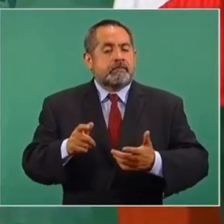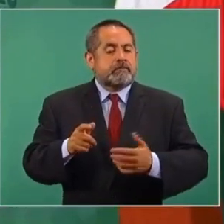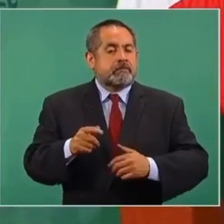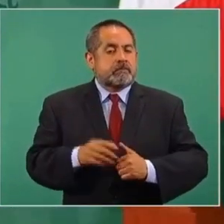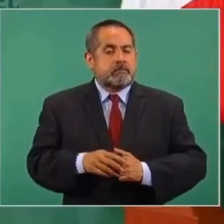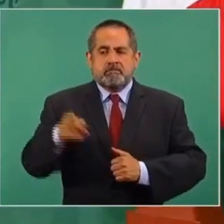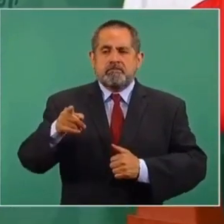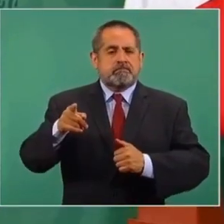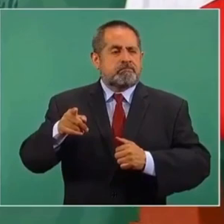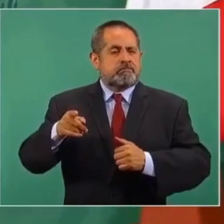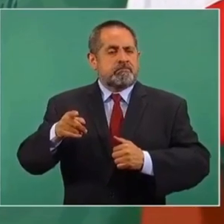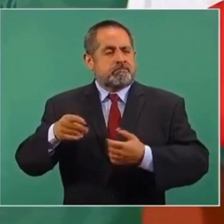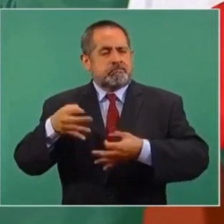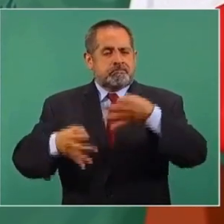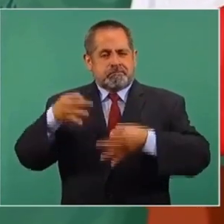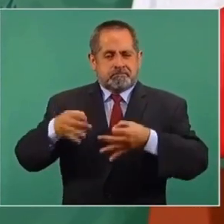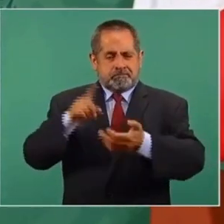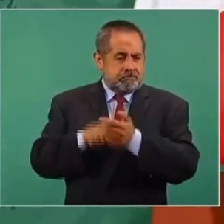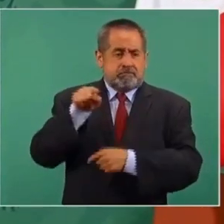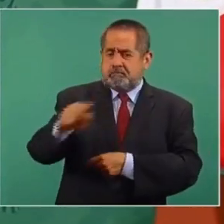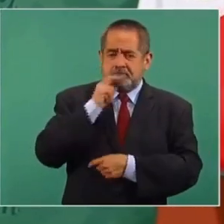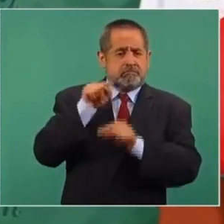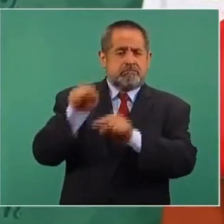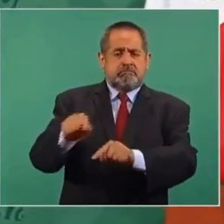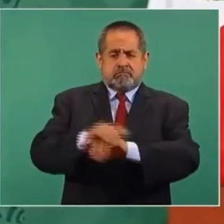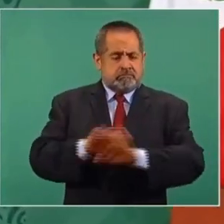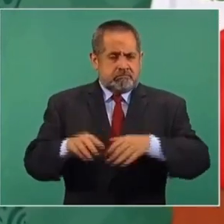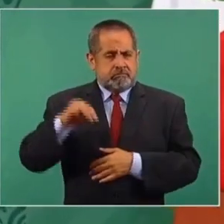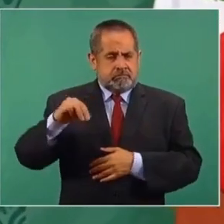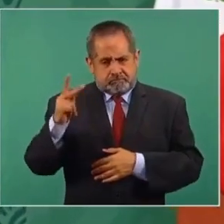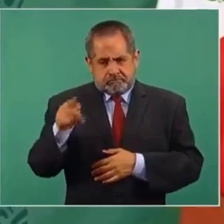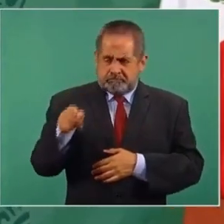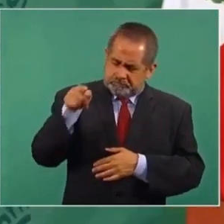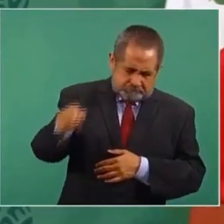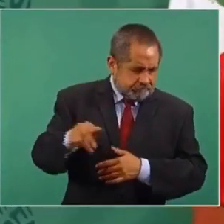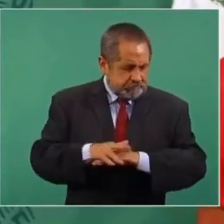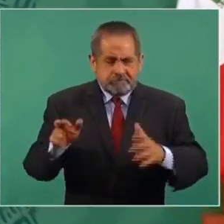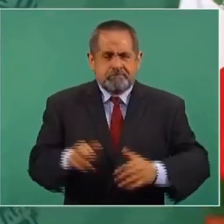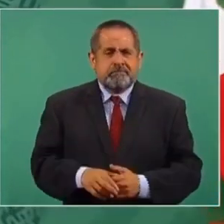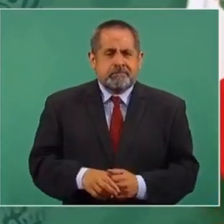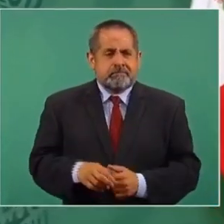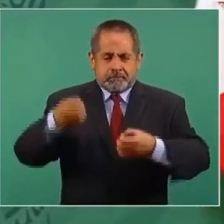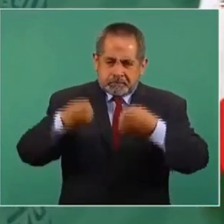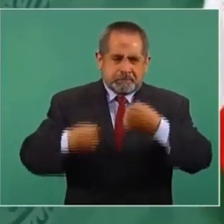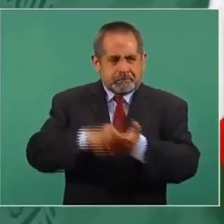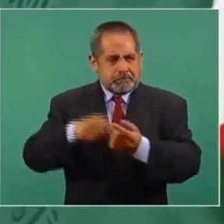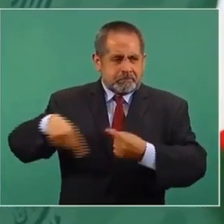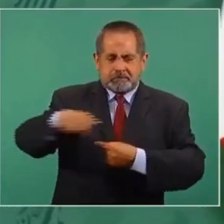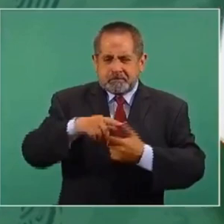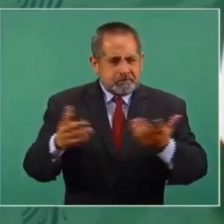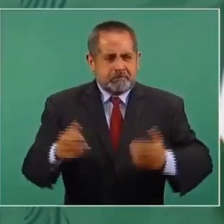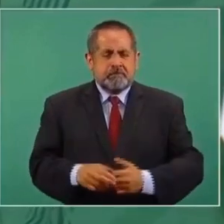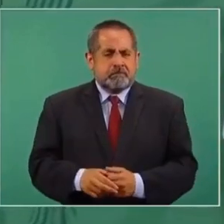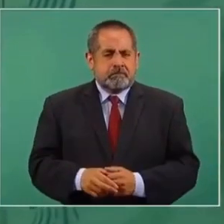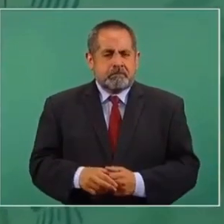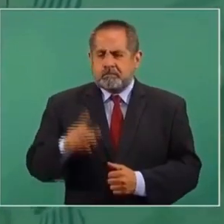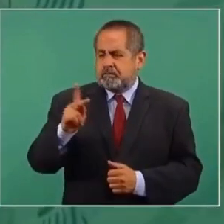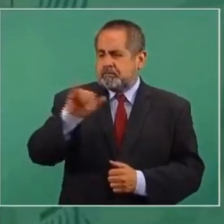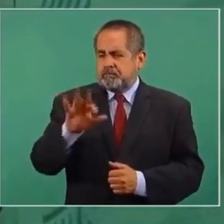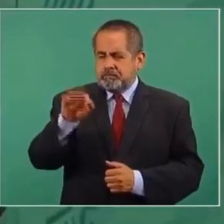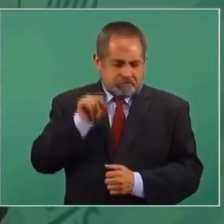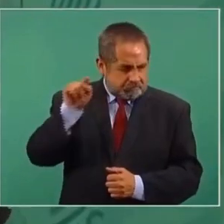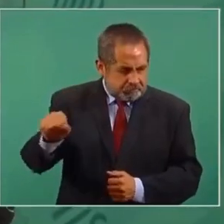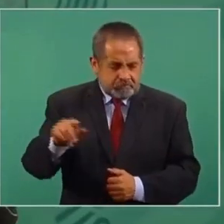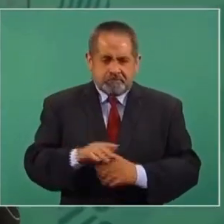las instancias legales, el Ministerio Público, los jueces, el Poder Judicial.